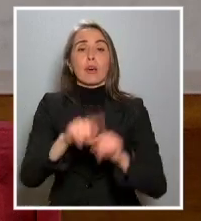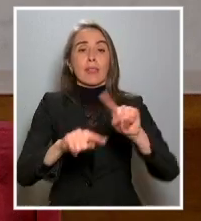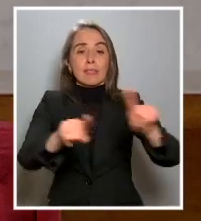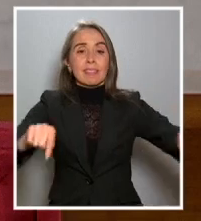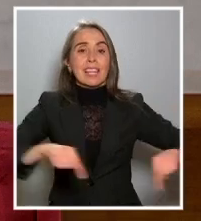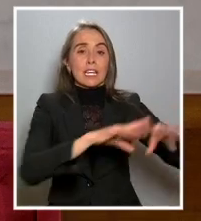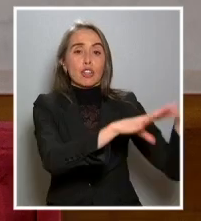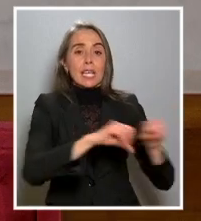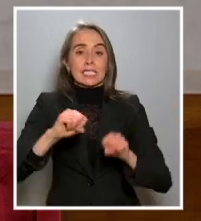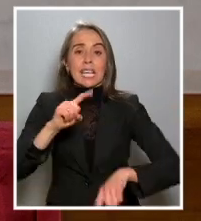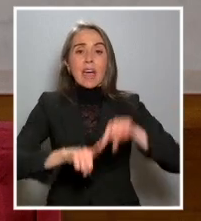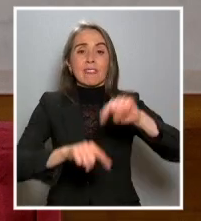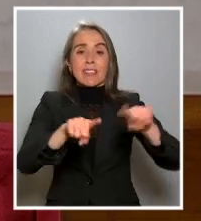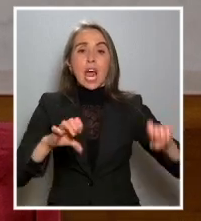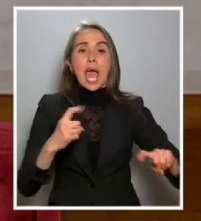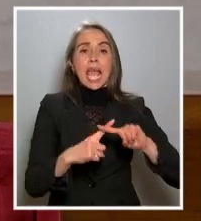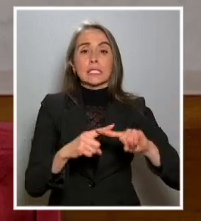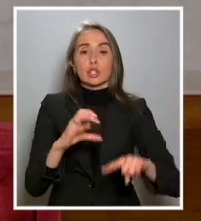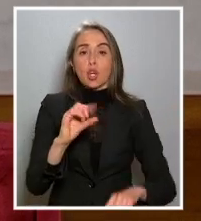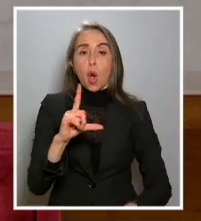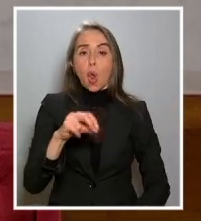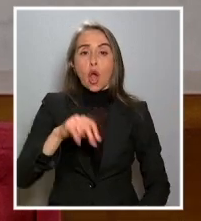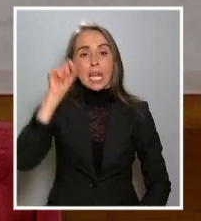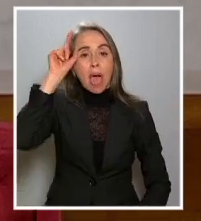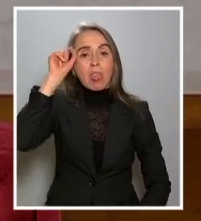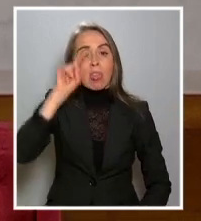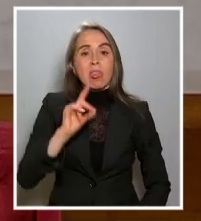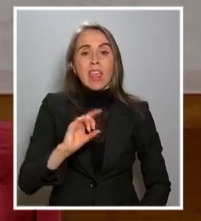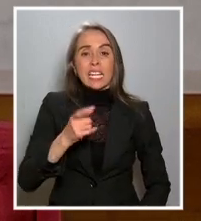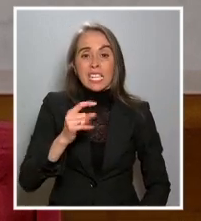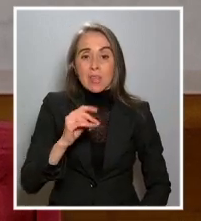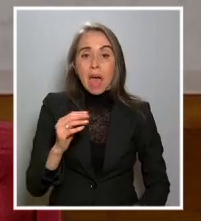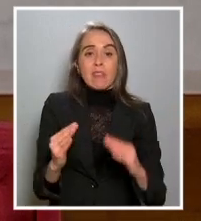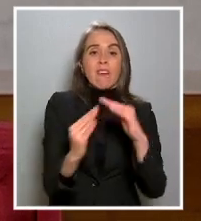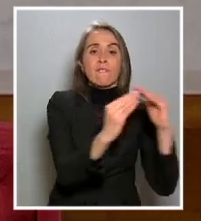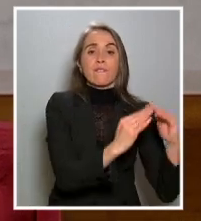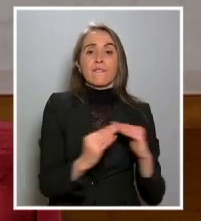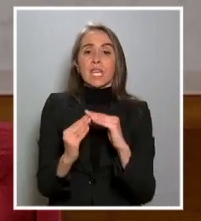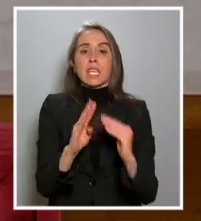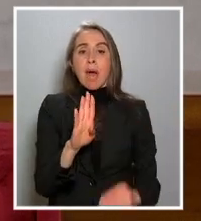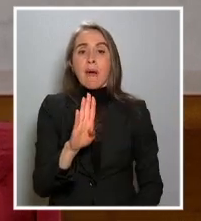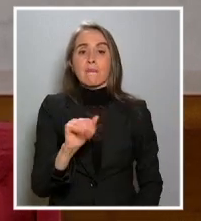expropiatorio de parte de los terrenos de la ex colonia Dignidad en Villa Baviera.